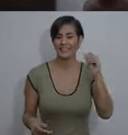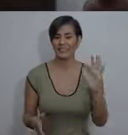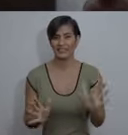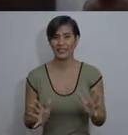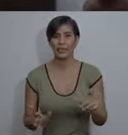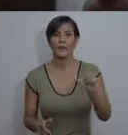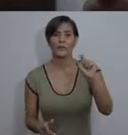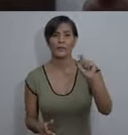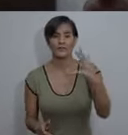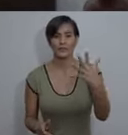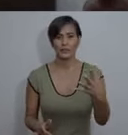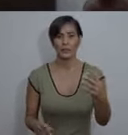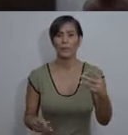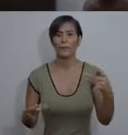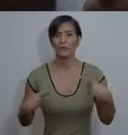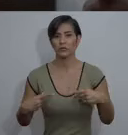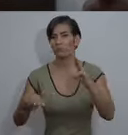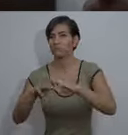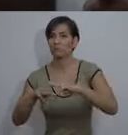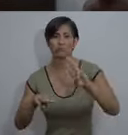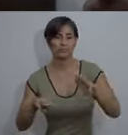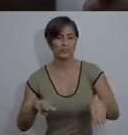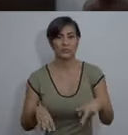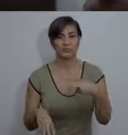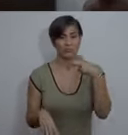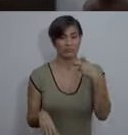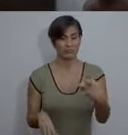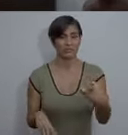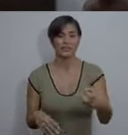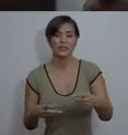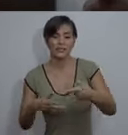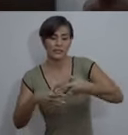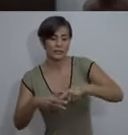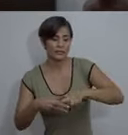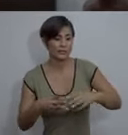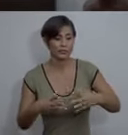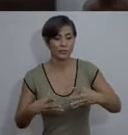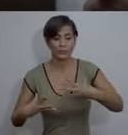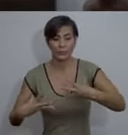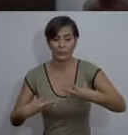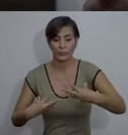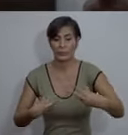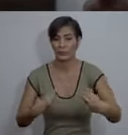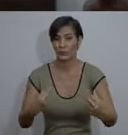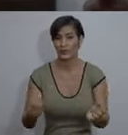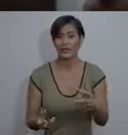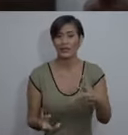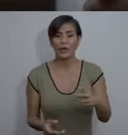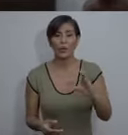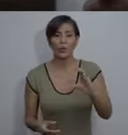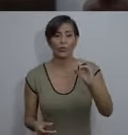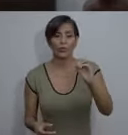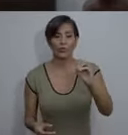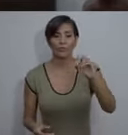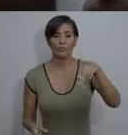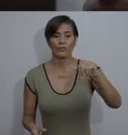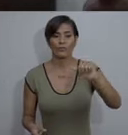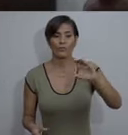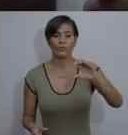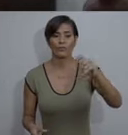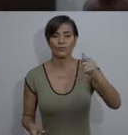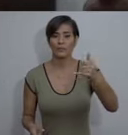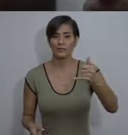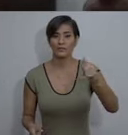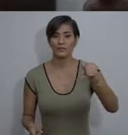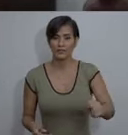registran 25 lamentables decesos de hecho estamos iniciando el crecimiento exponencial y el conacyt estima que el